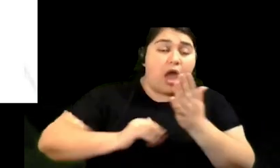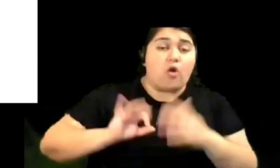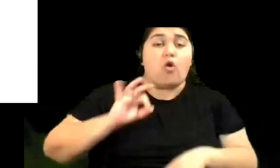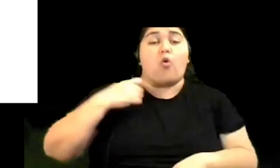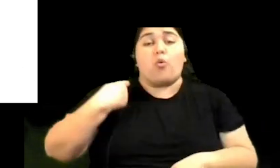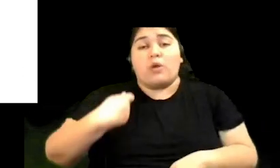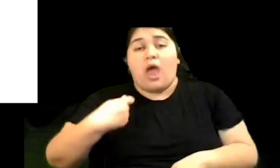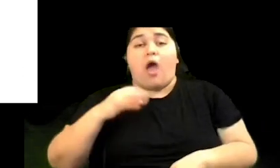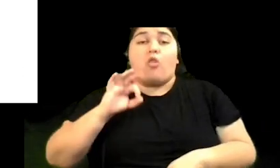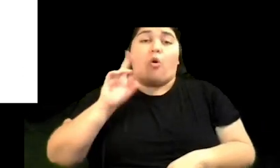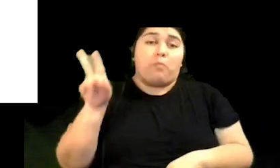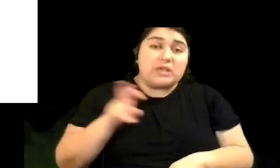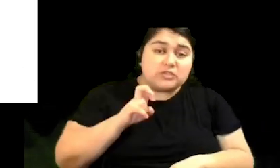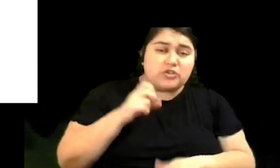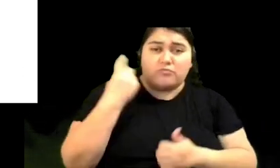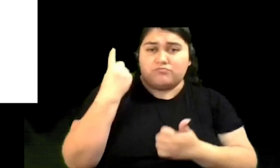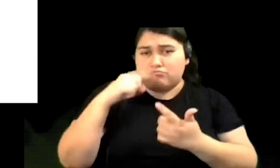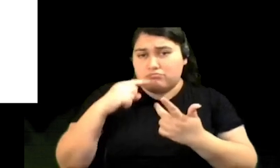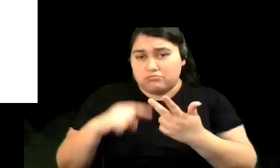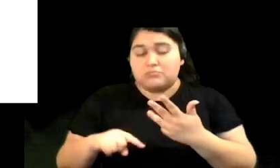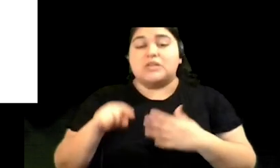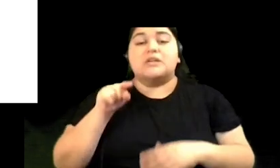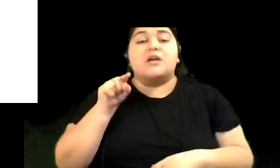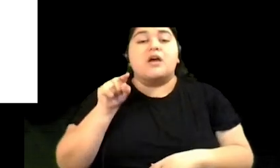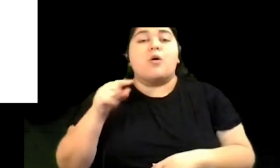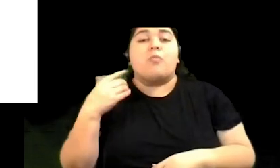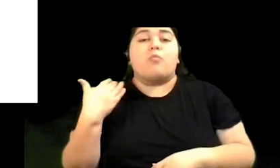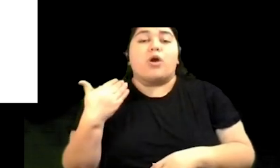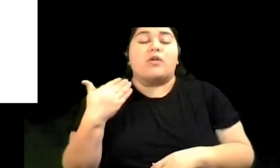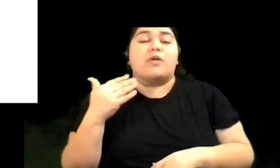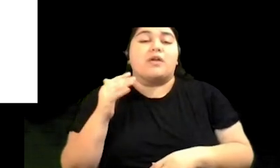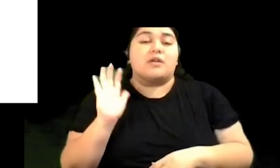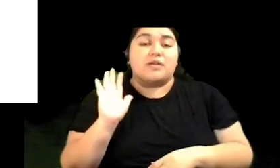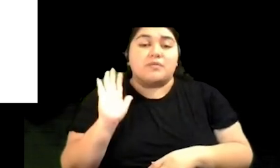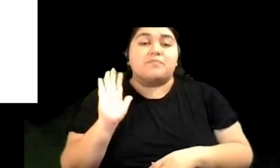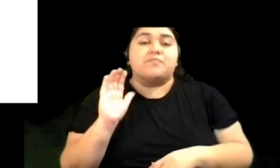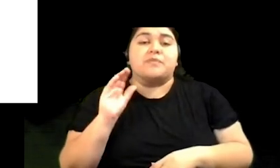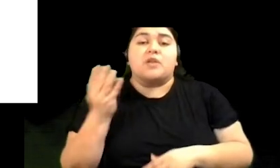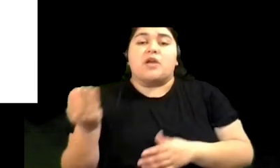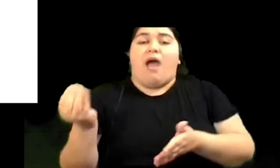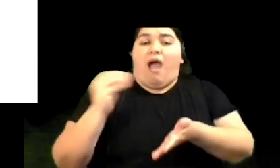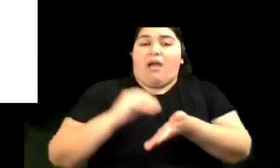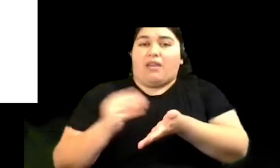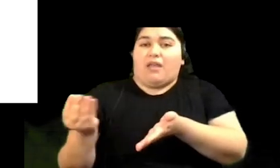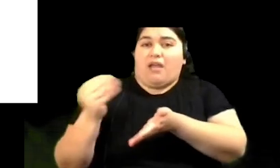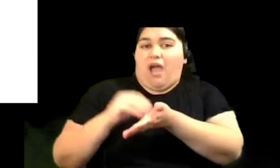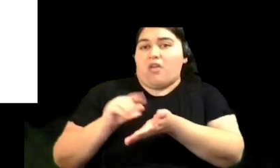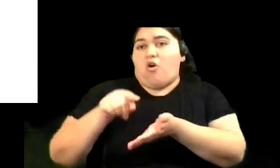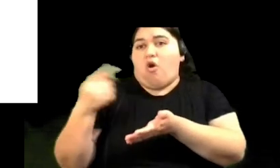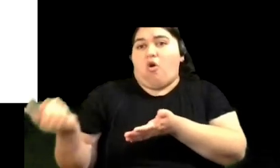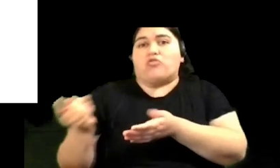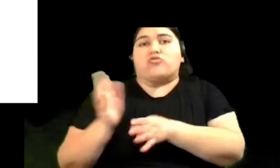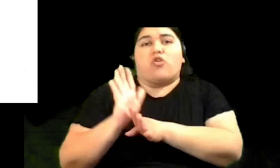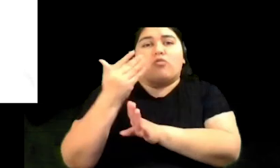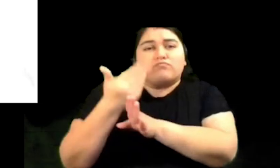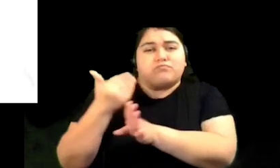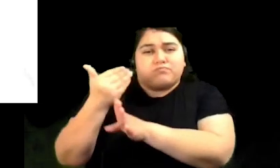pensionado, podrá computar en el campo otras deducciones el concepto